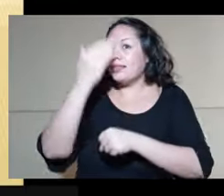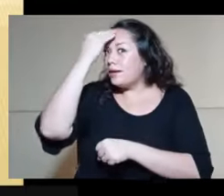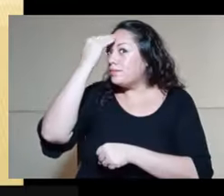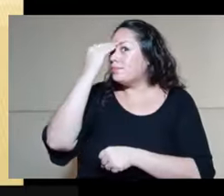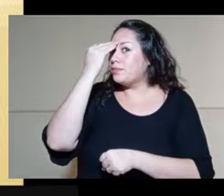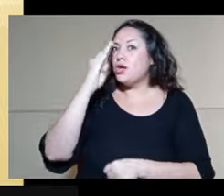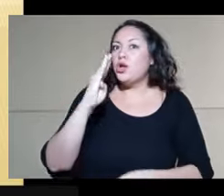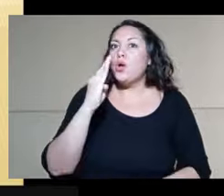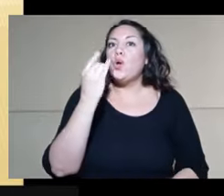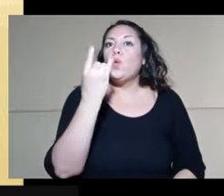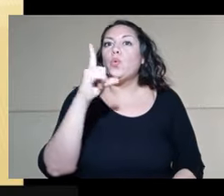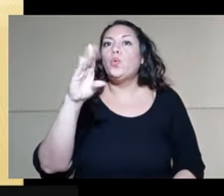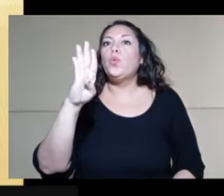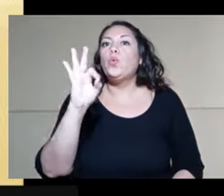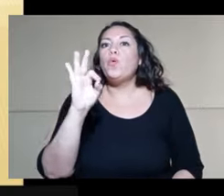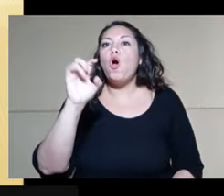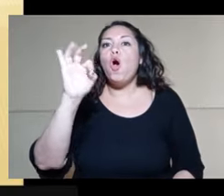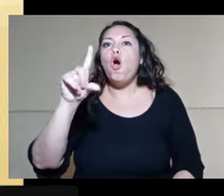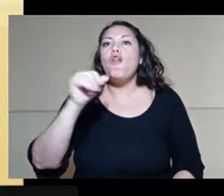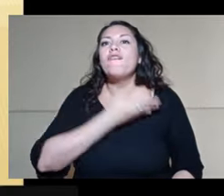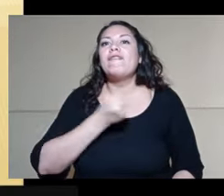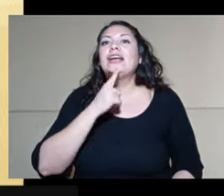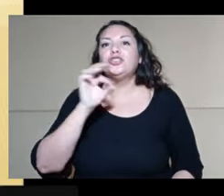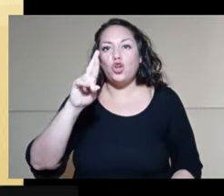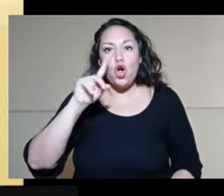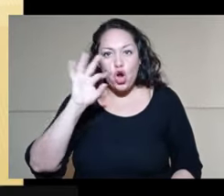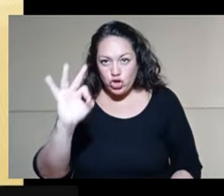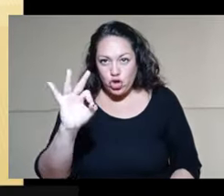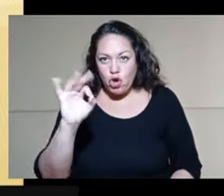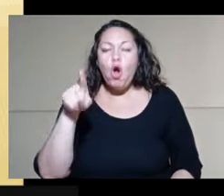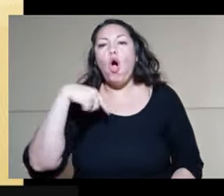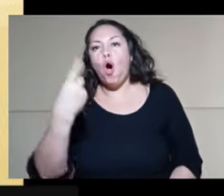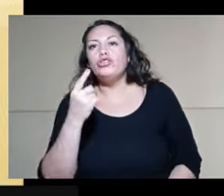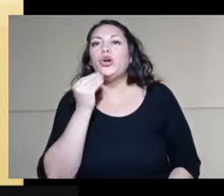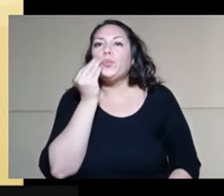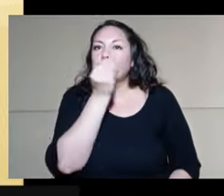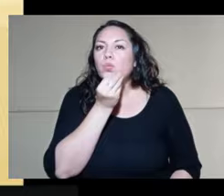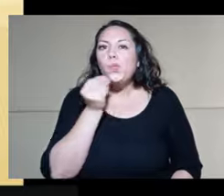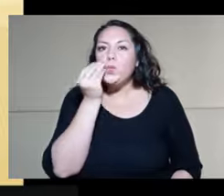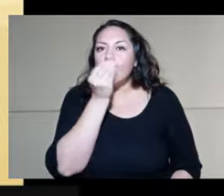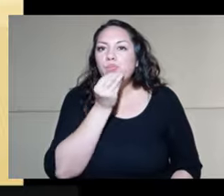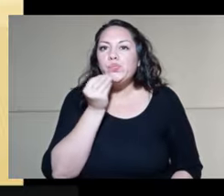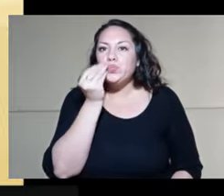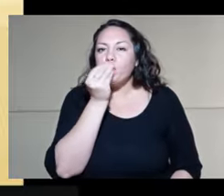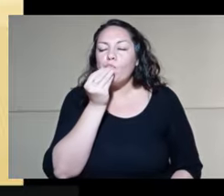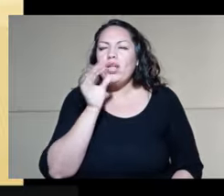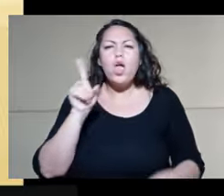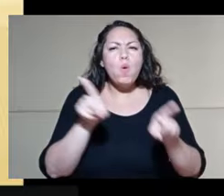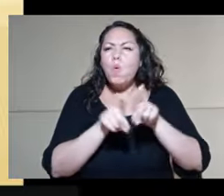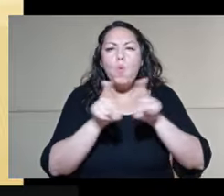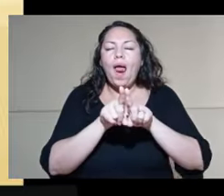está en el lóbulo frontal. También puede ser a través del gusto, sustancias que